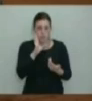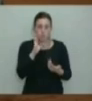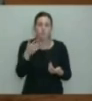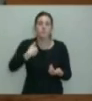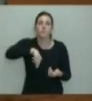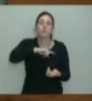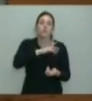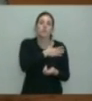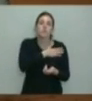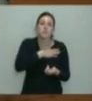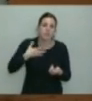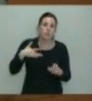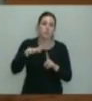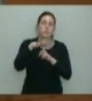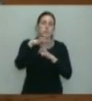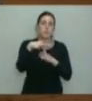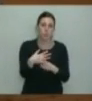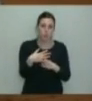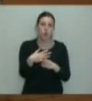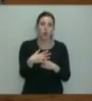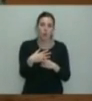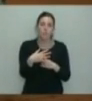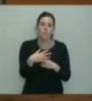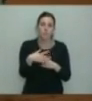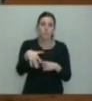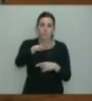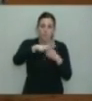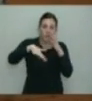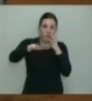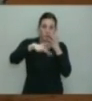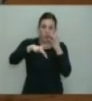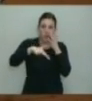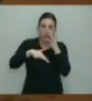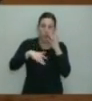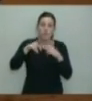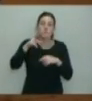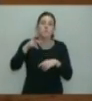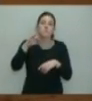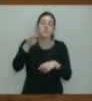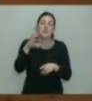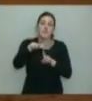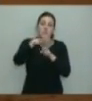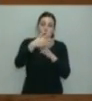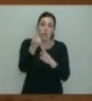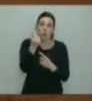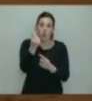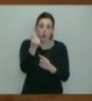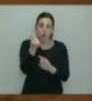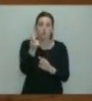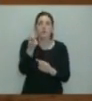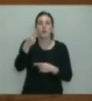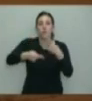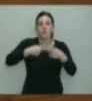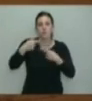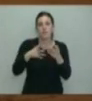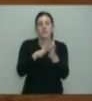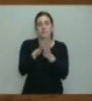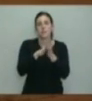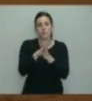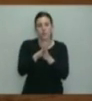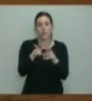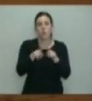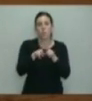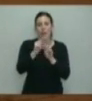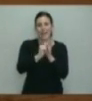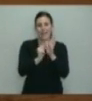que la situación geográfica, la condición socioeconómica de las familias no sea, digamos, un